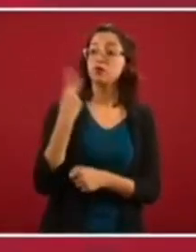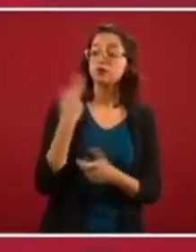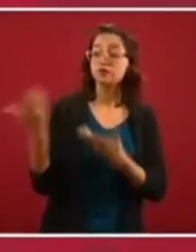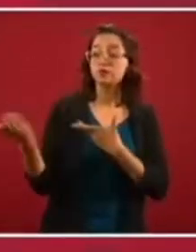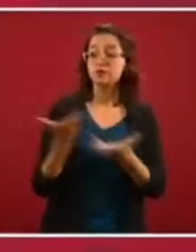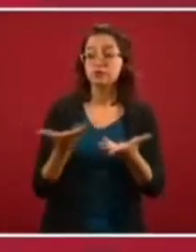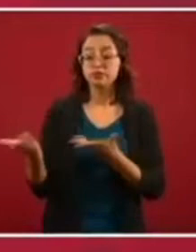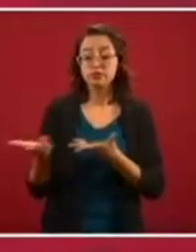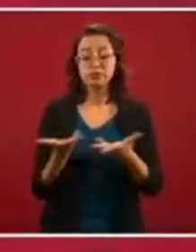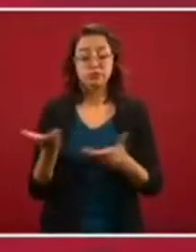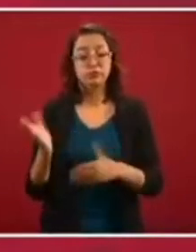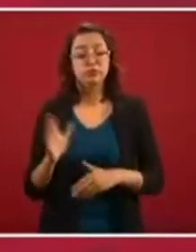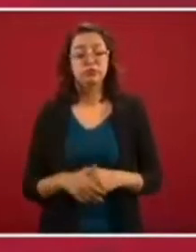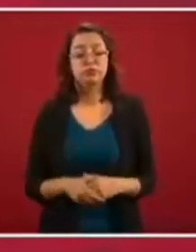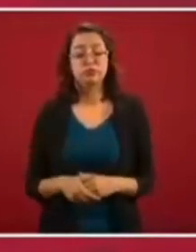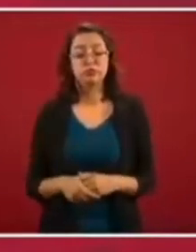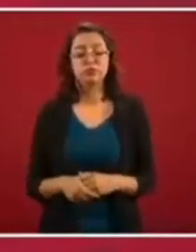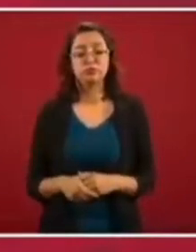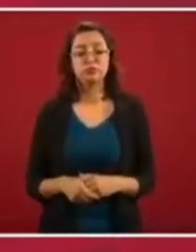Su nombre